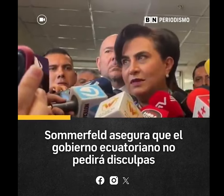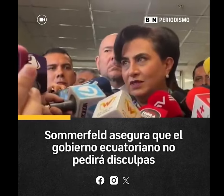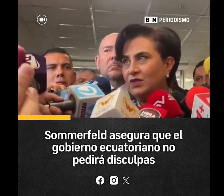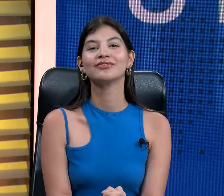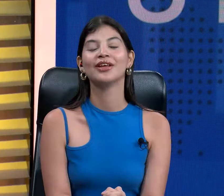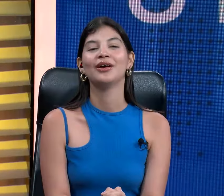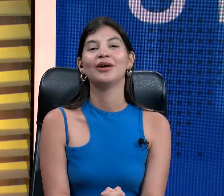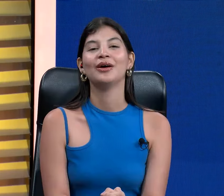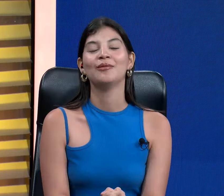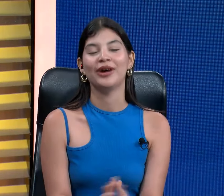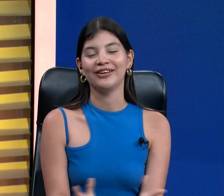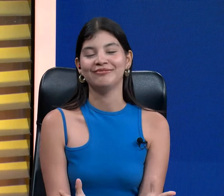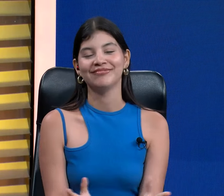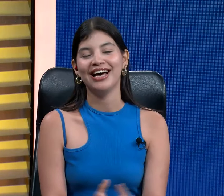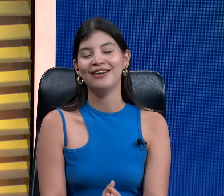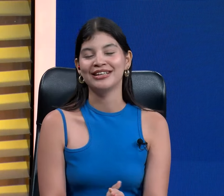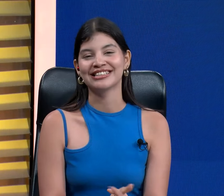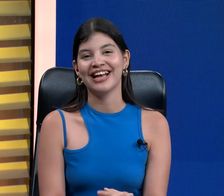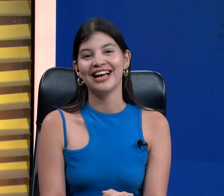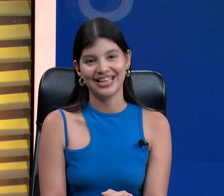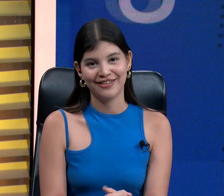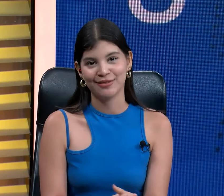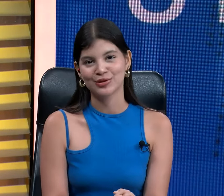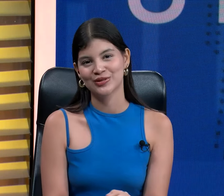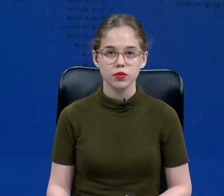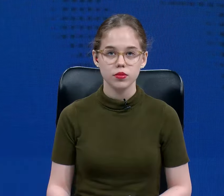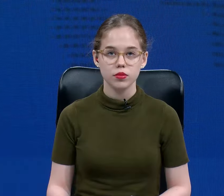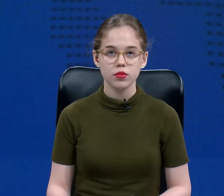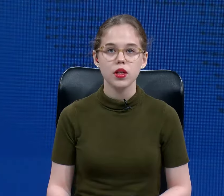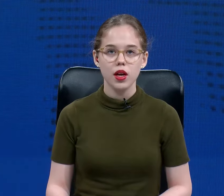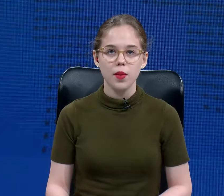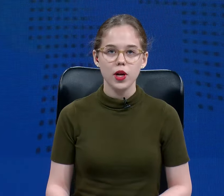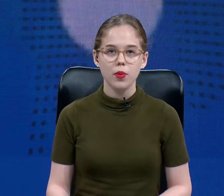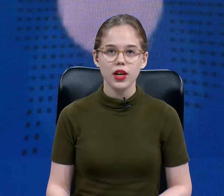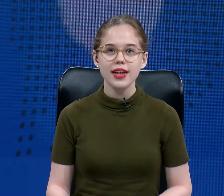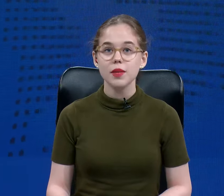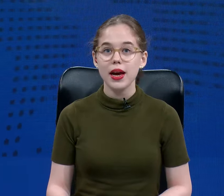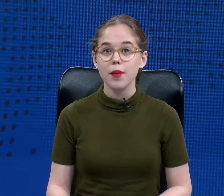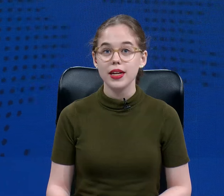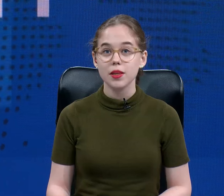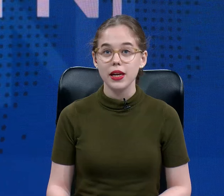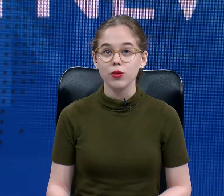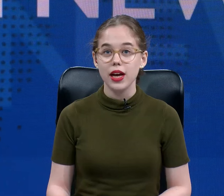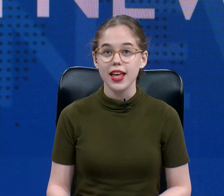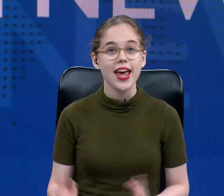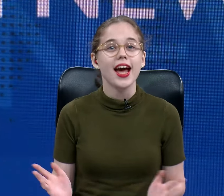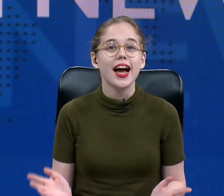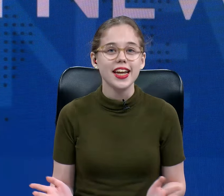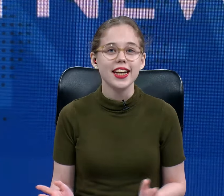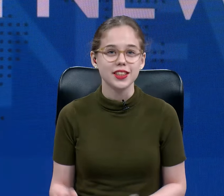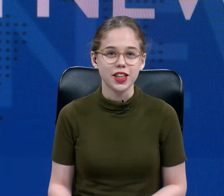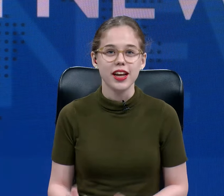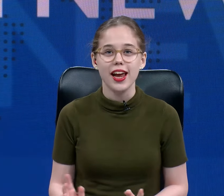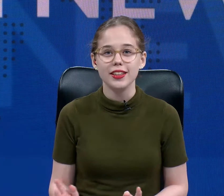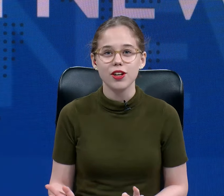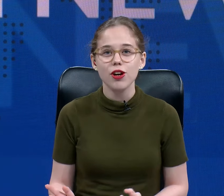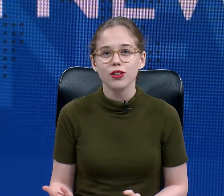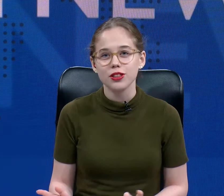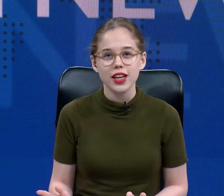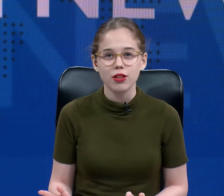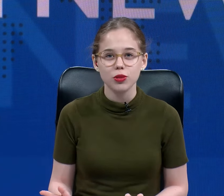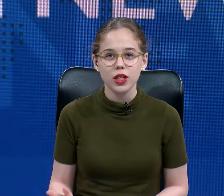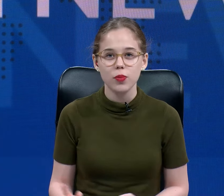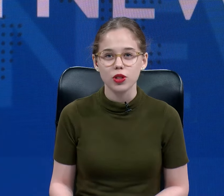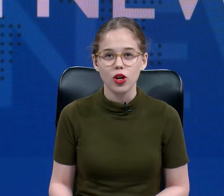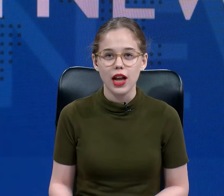en este momento. Bueno, amanecerá y veremos. Pero porque este país parece película de Ari Aster, el terror